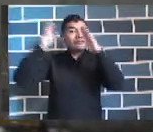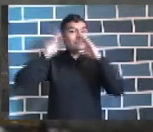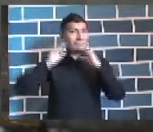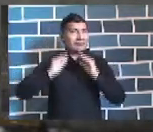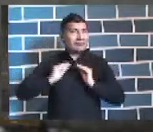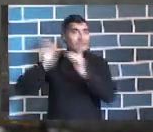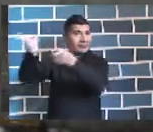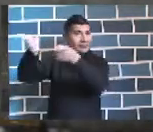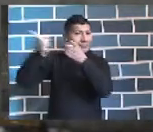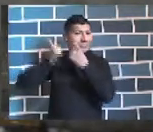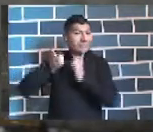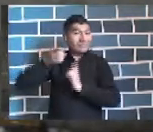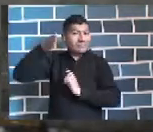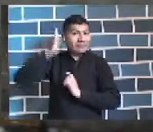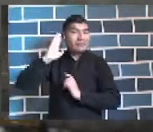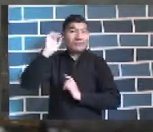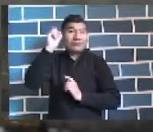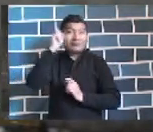un don de Dios.